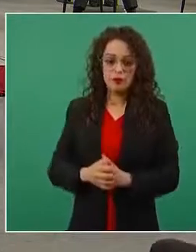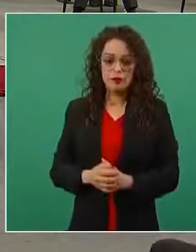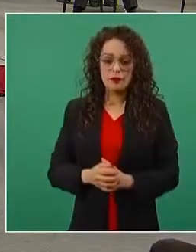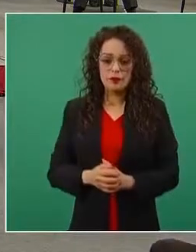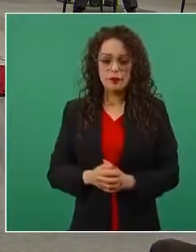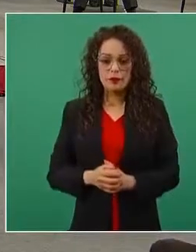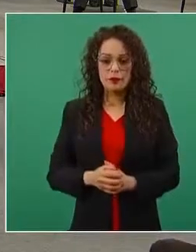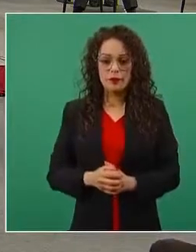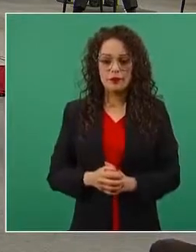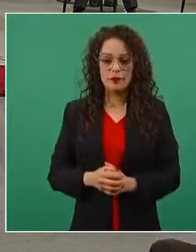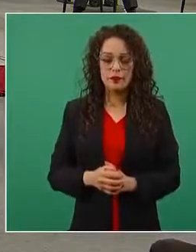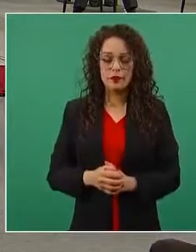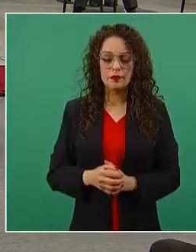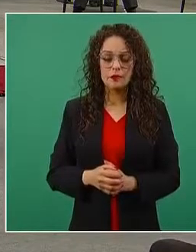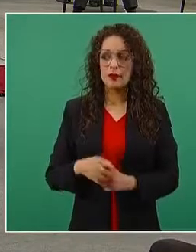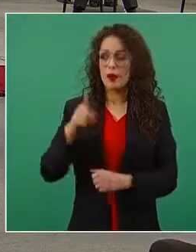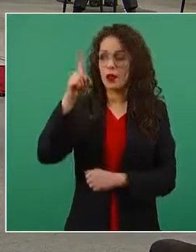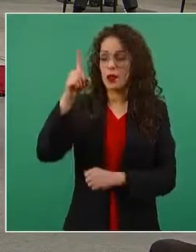de la